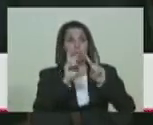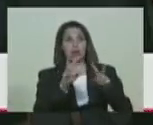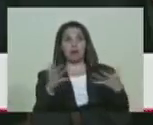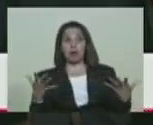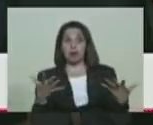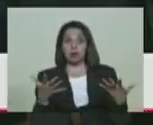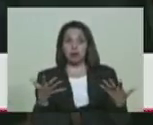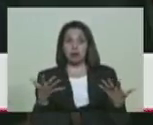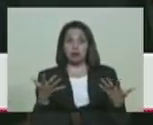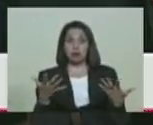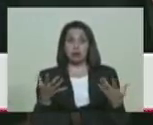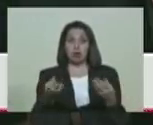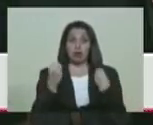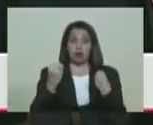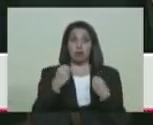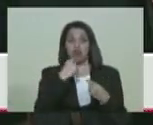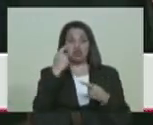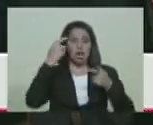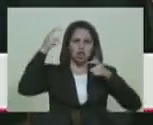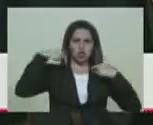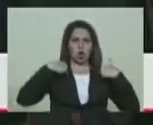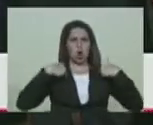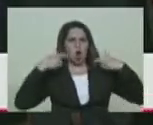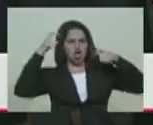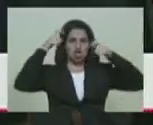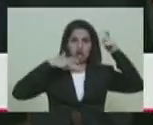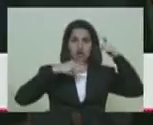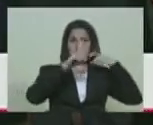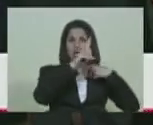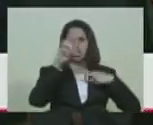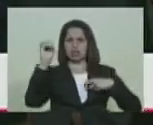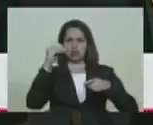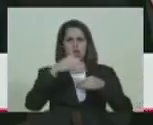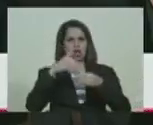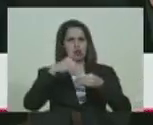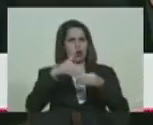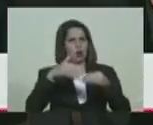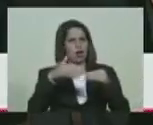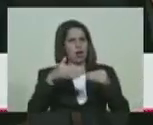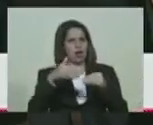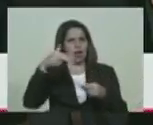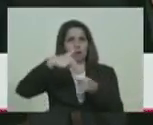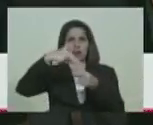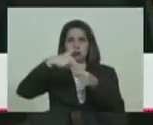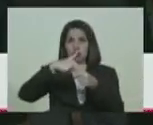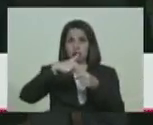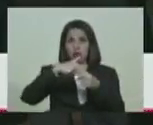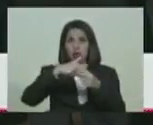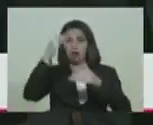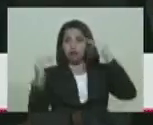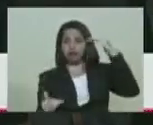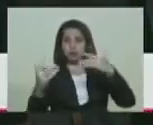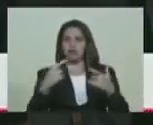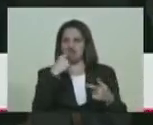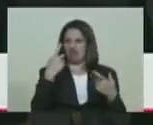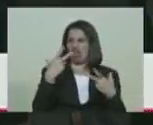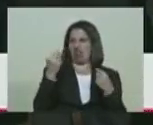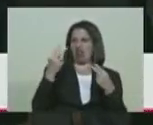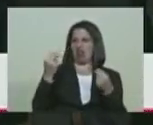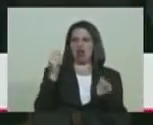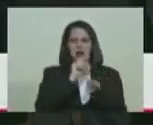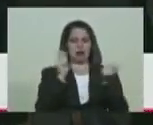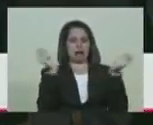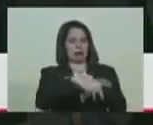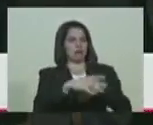porque había por ahí algunos que se decían chavistas porque el petróleo estaba a 100, y cuando el petróleo se vino a 20 se declararon disidentes. No sé dónde